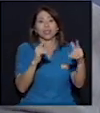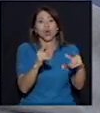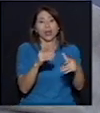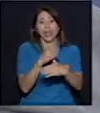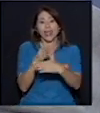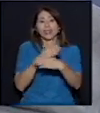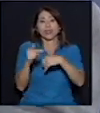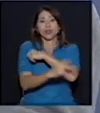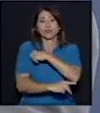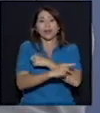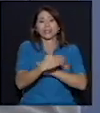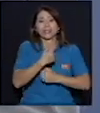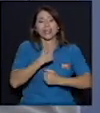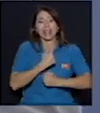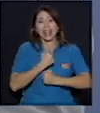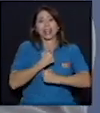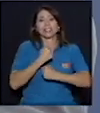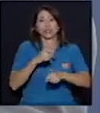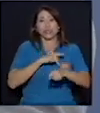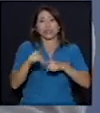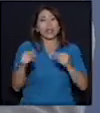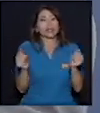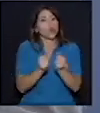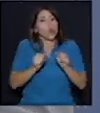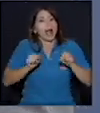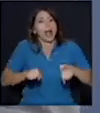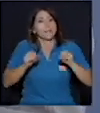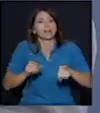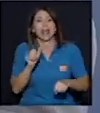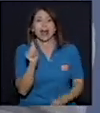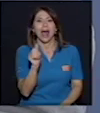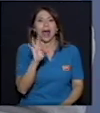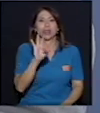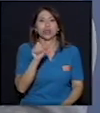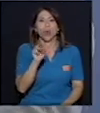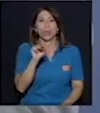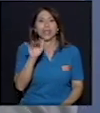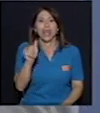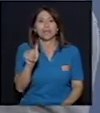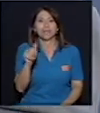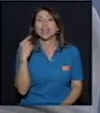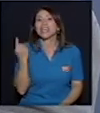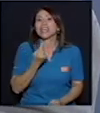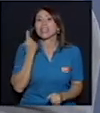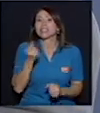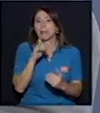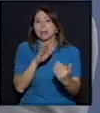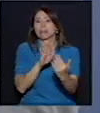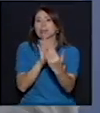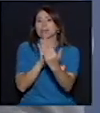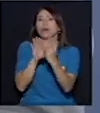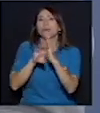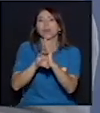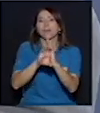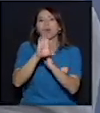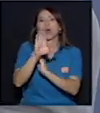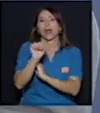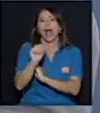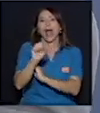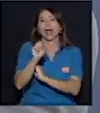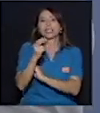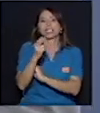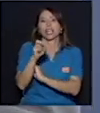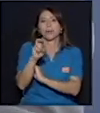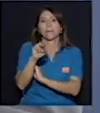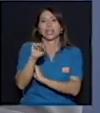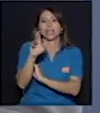ejércitos profesionales con capacidad atómica y que están siempre enseñándose los dientes en Cachemira, por ejemplo, y en algunas partes